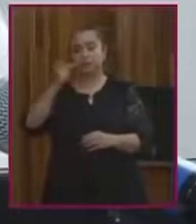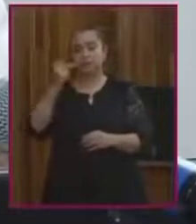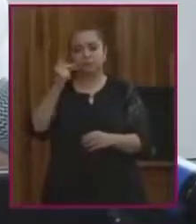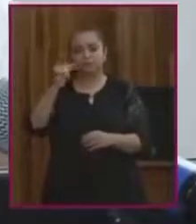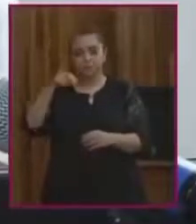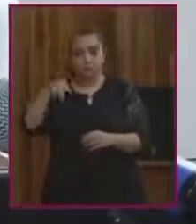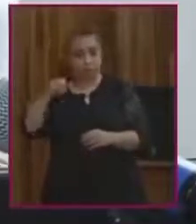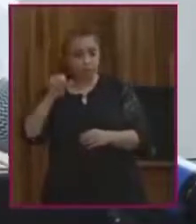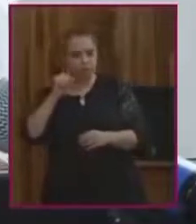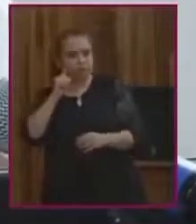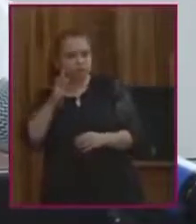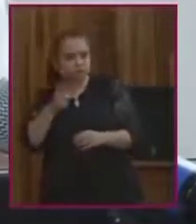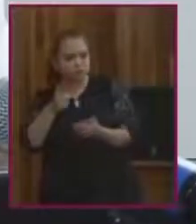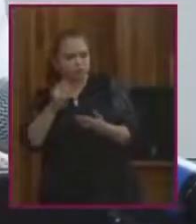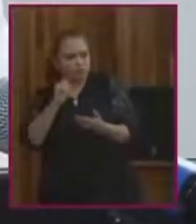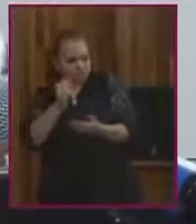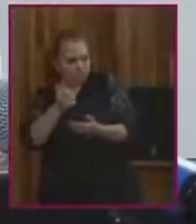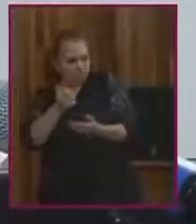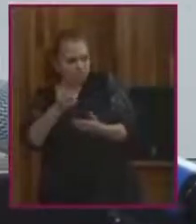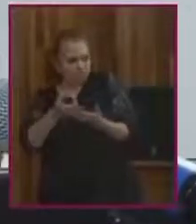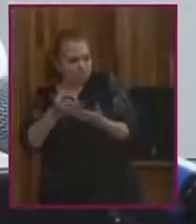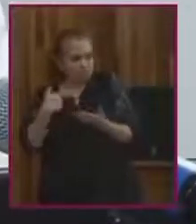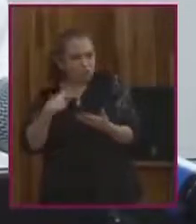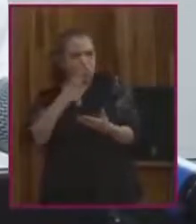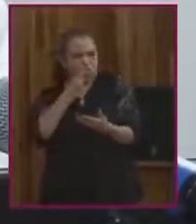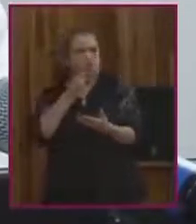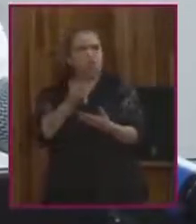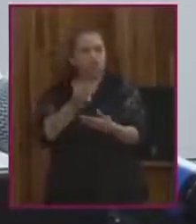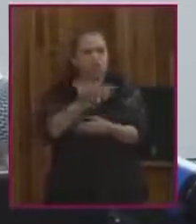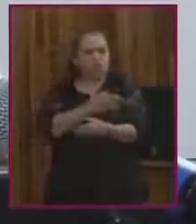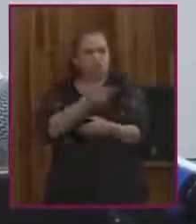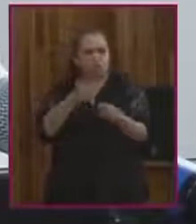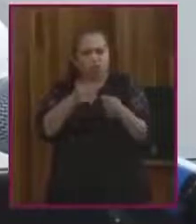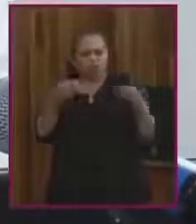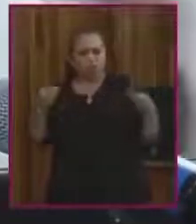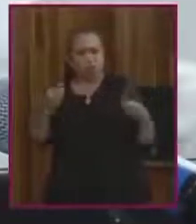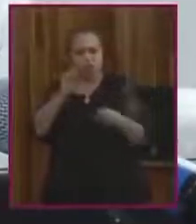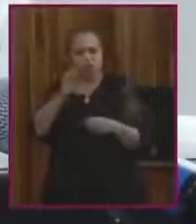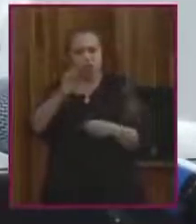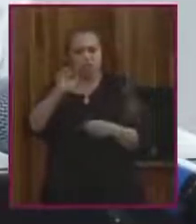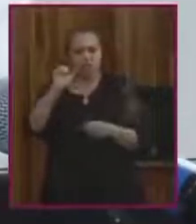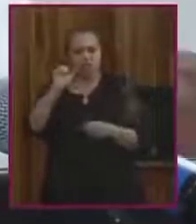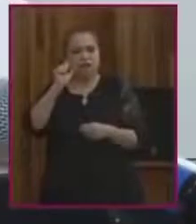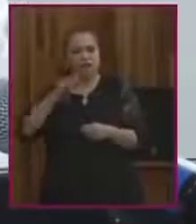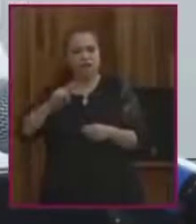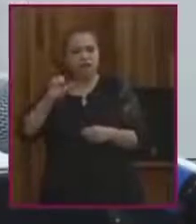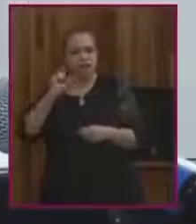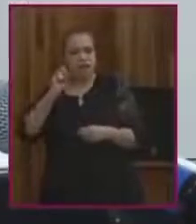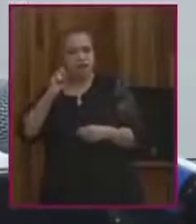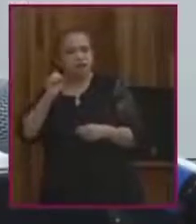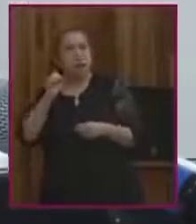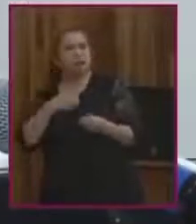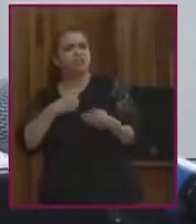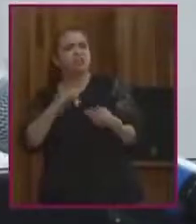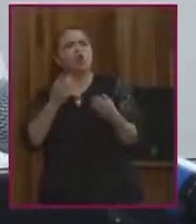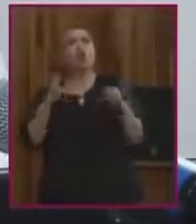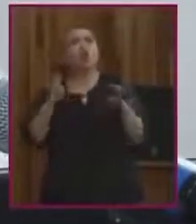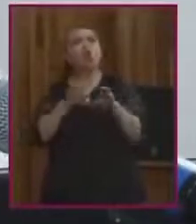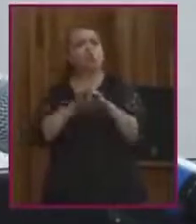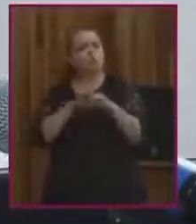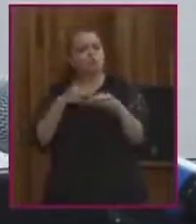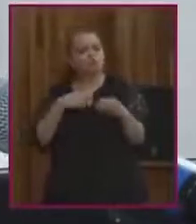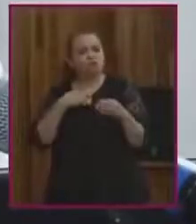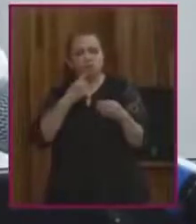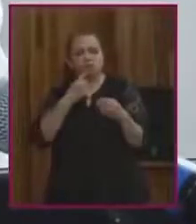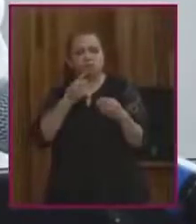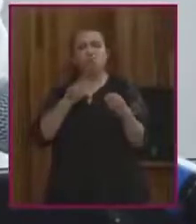Y me decían 2 brazadas. Y decía, ¿cómo es esto en metros? Y me decían 1,5. Ok, ¿cuánto quieres? 2 brazadas. ¿Cómo hacer dialogar diferentes formas